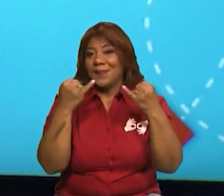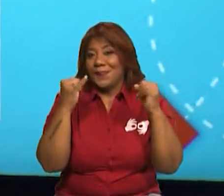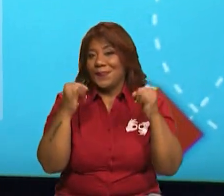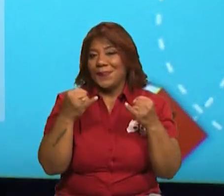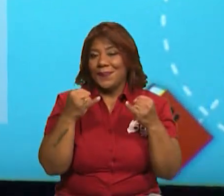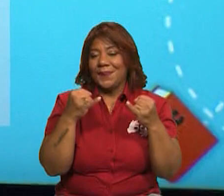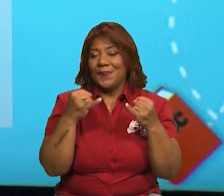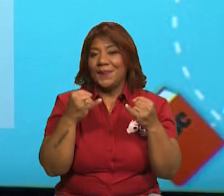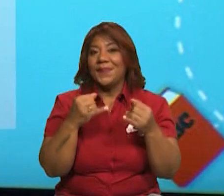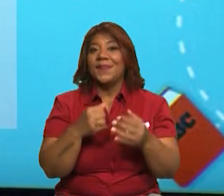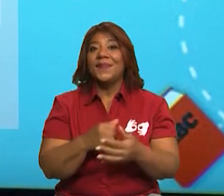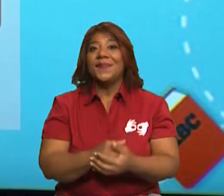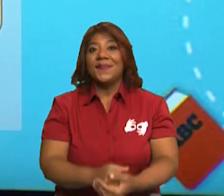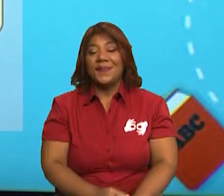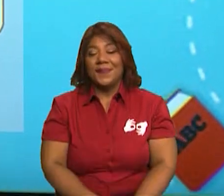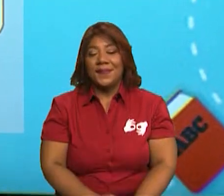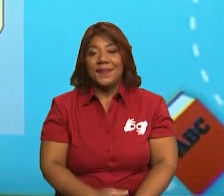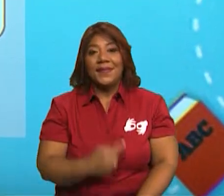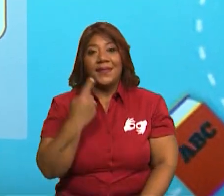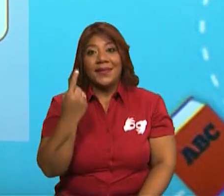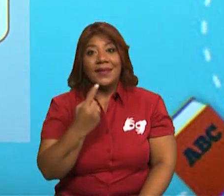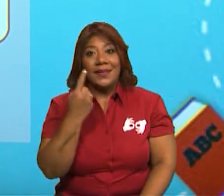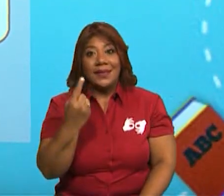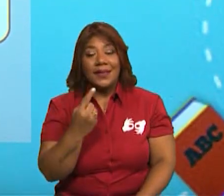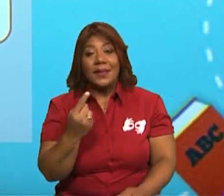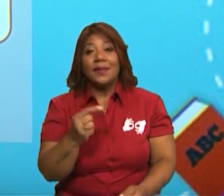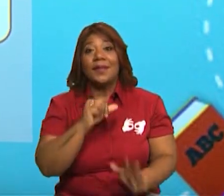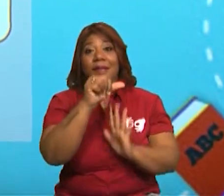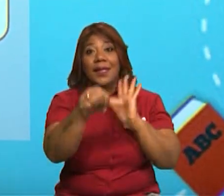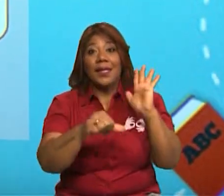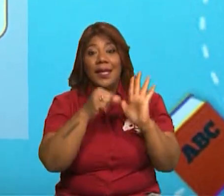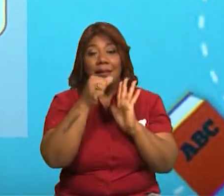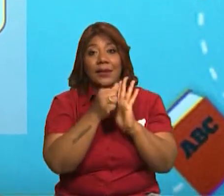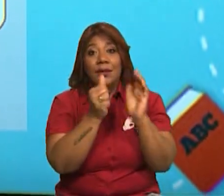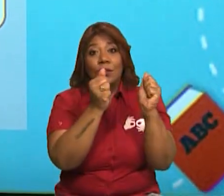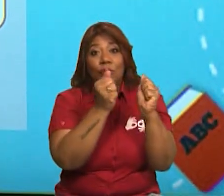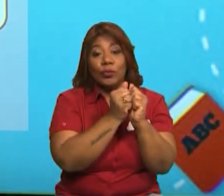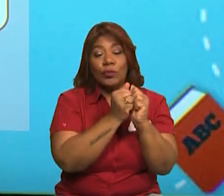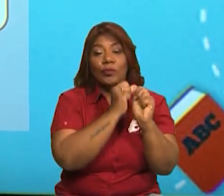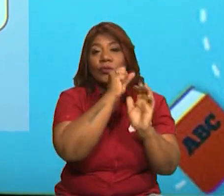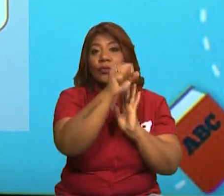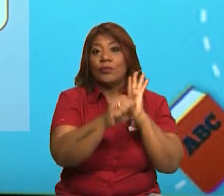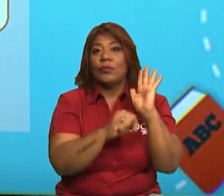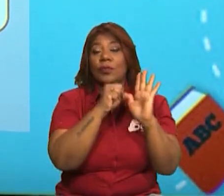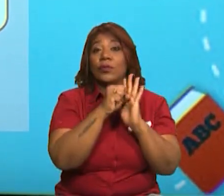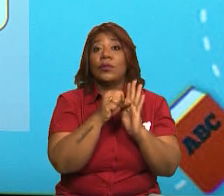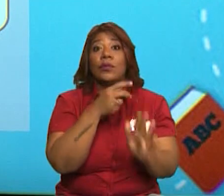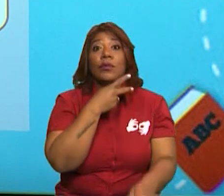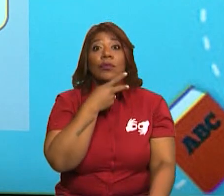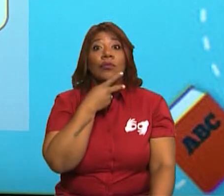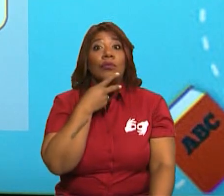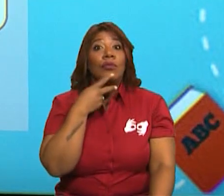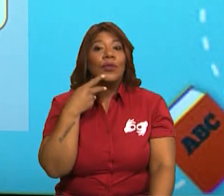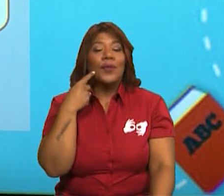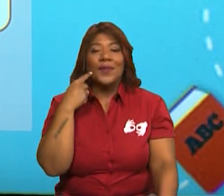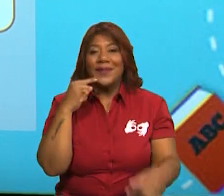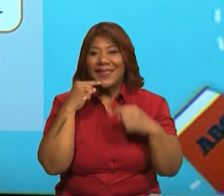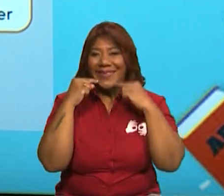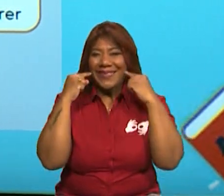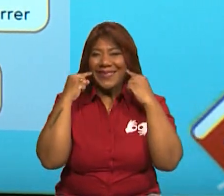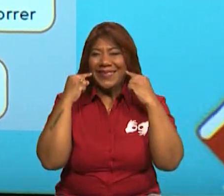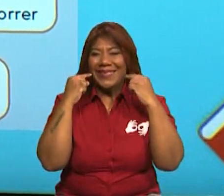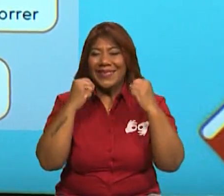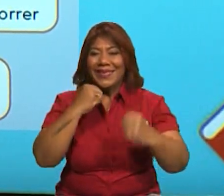¿verdad? Y recuerden que el adjetivo califica el sustantivo. Verbos, tenemos el ejemplo sonreír,